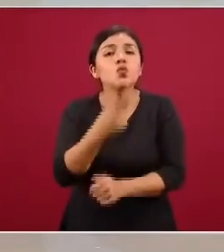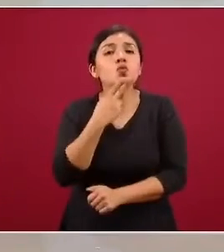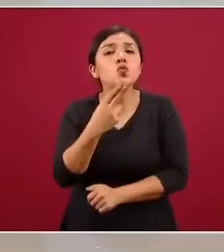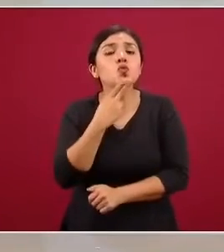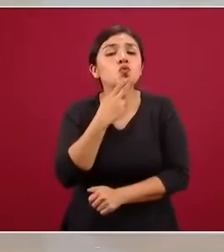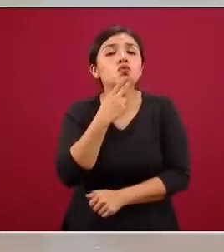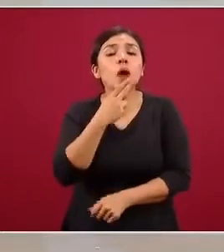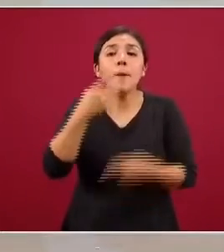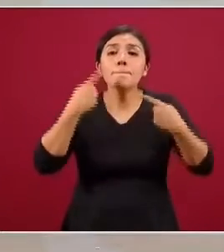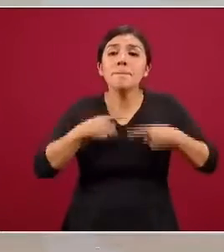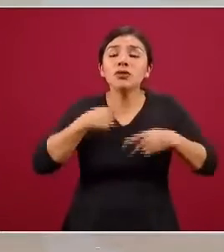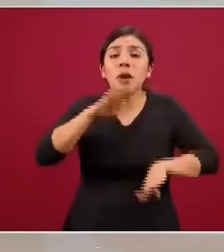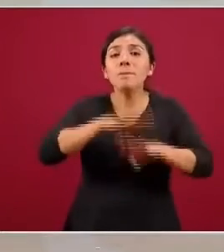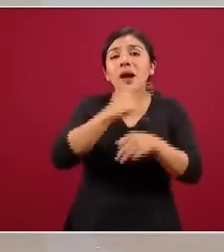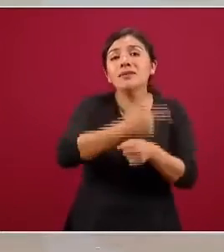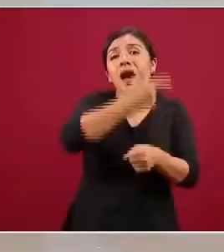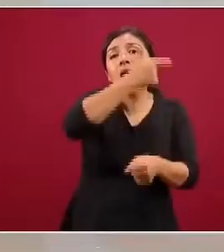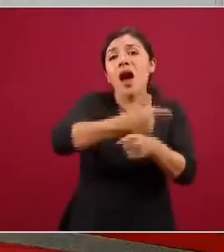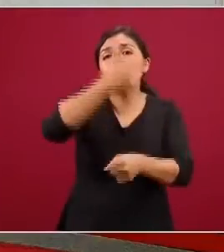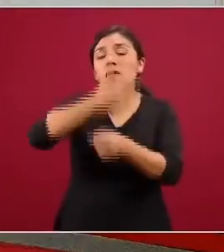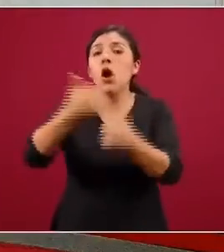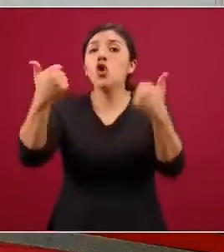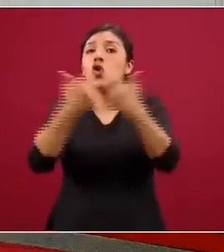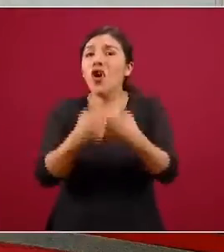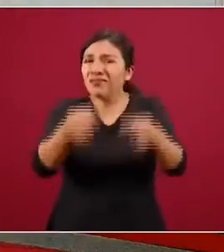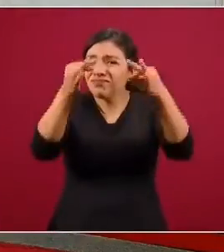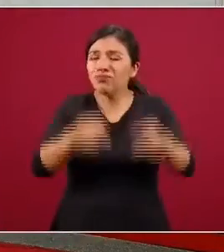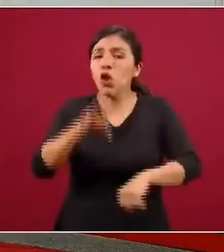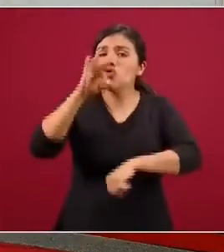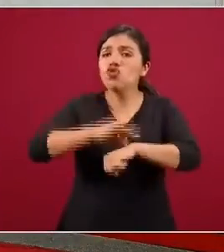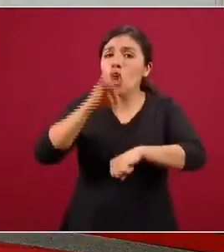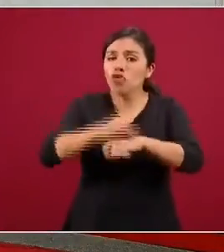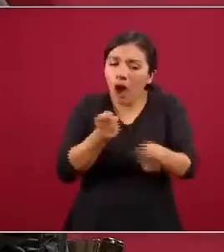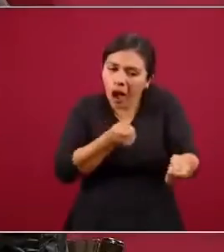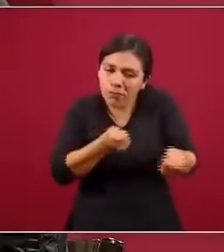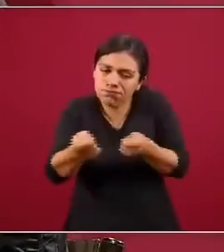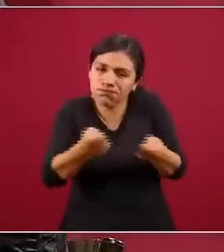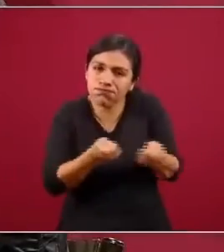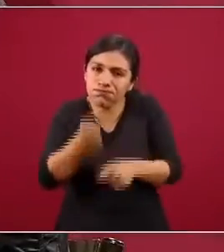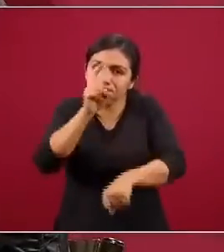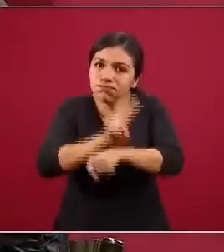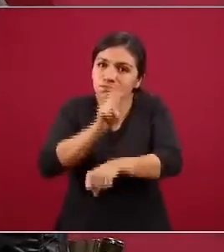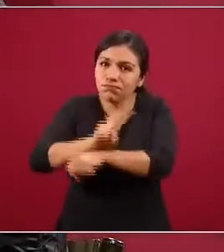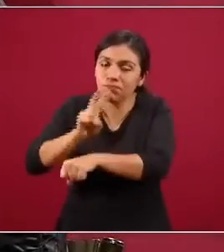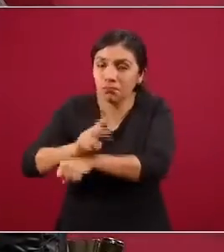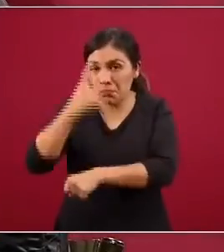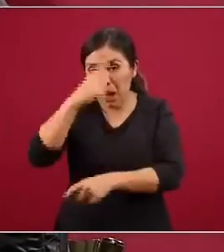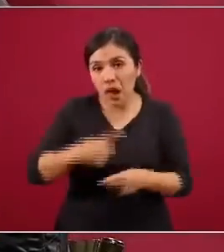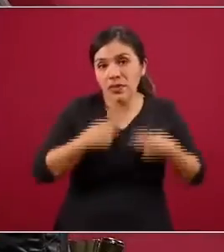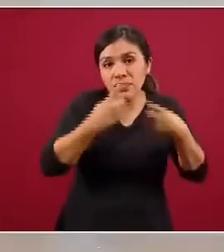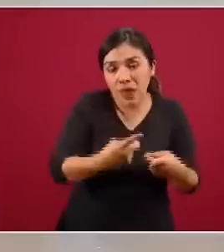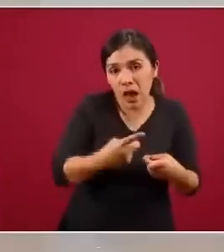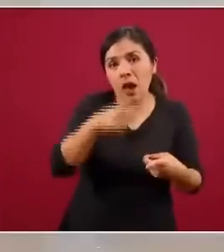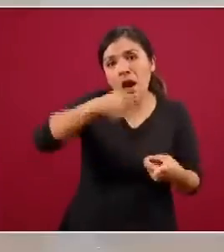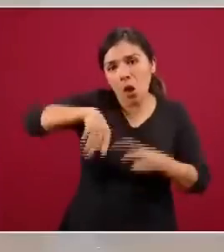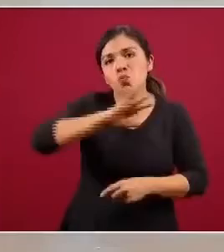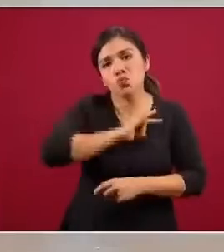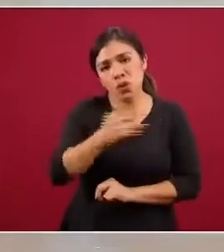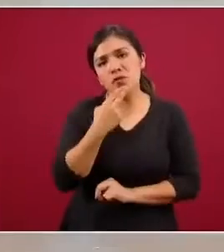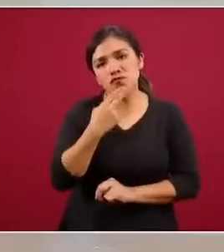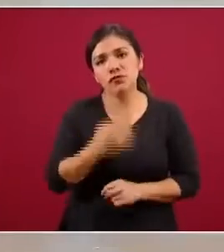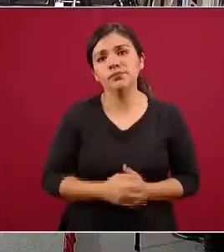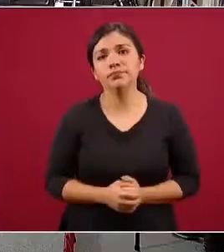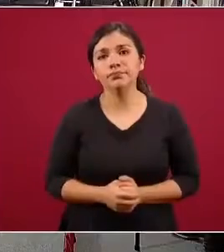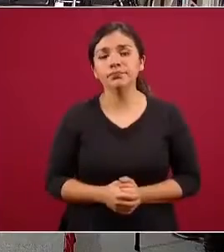de usar en pacientes graves y ser administrado y dado seguimiento por profesionales de la salud capacitados en su